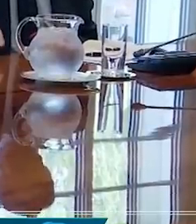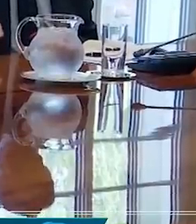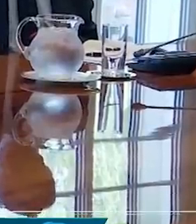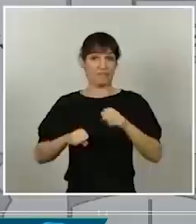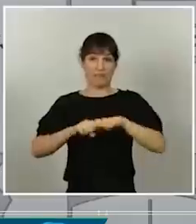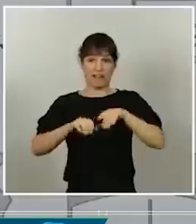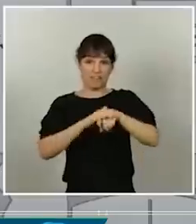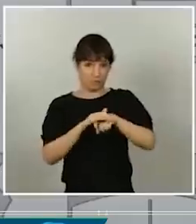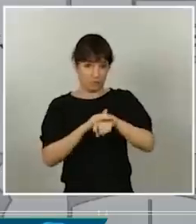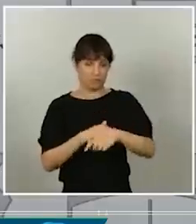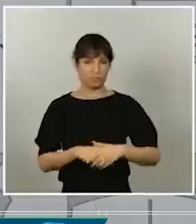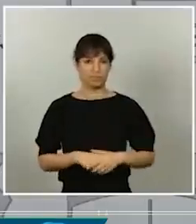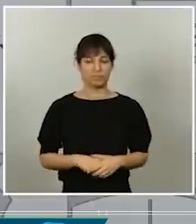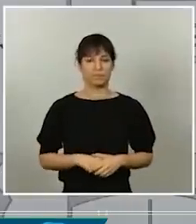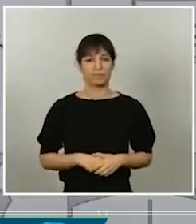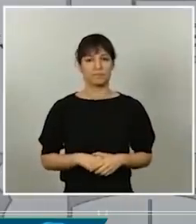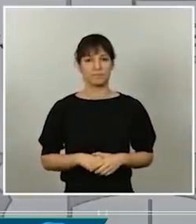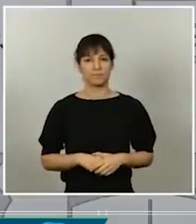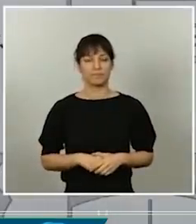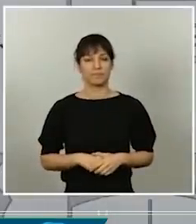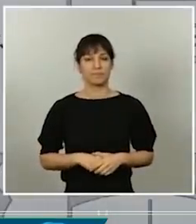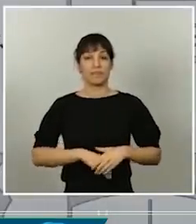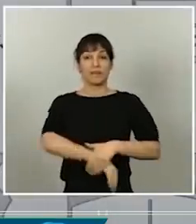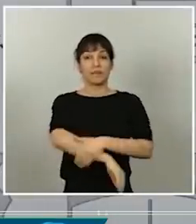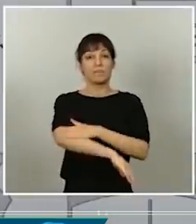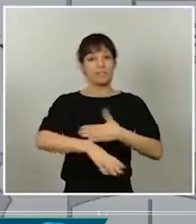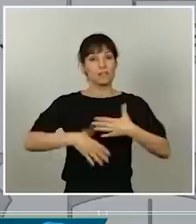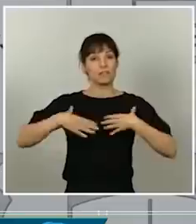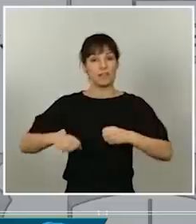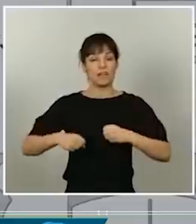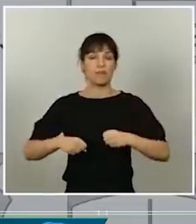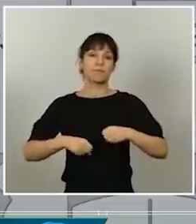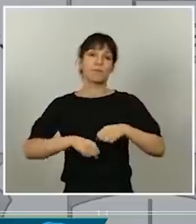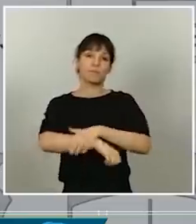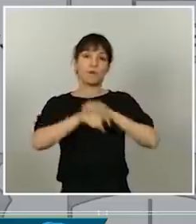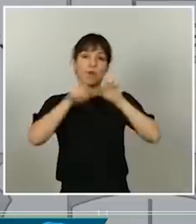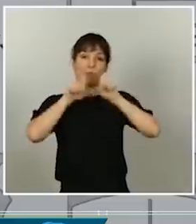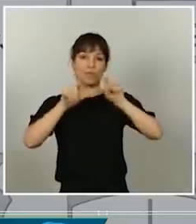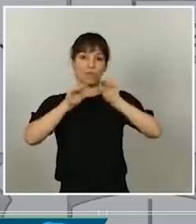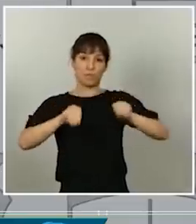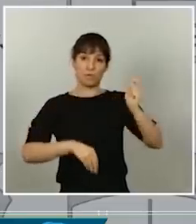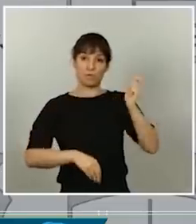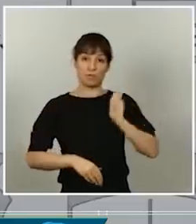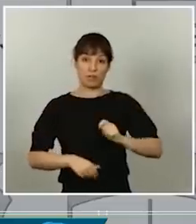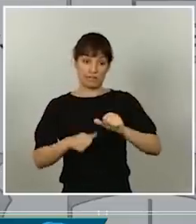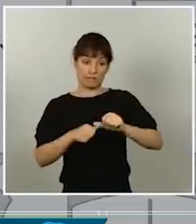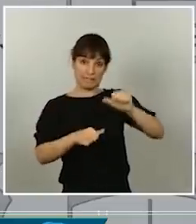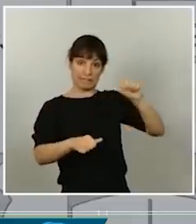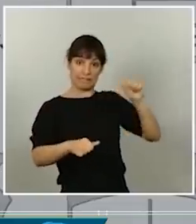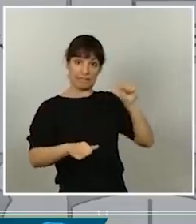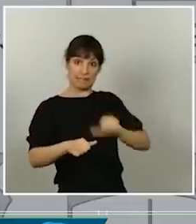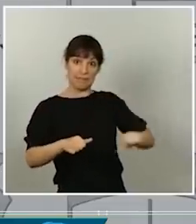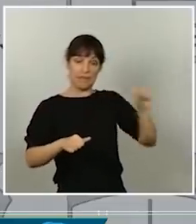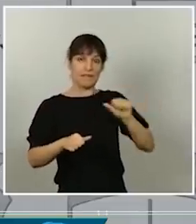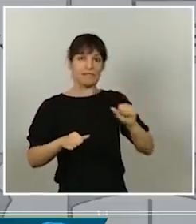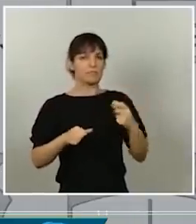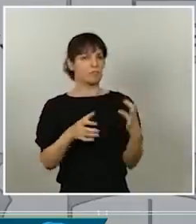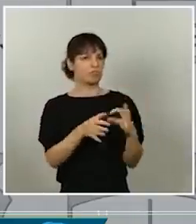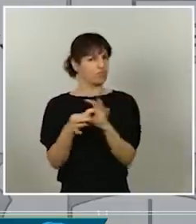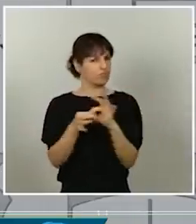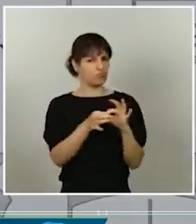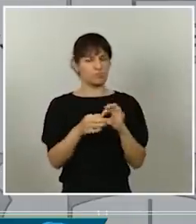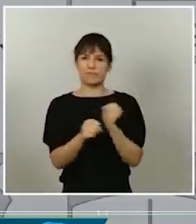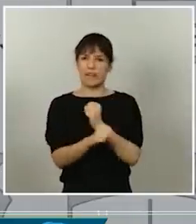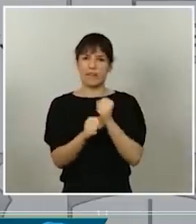no sabemos tampoco, todo es secreto, y este era el gobierno de la transparencia, yo creo que va a venir un golpe de realidad y de verdad, porque al